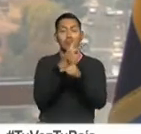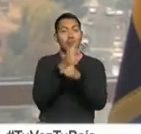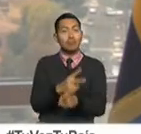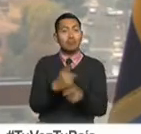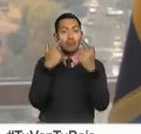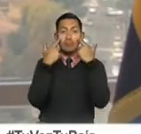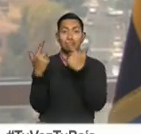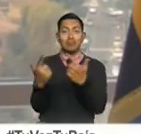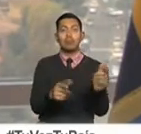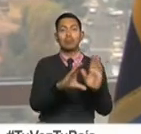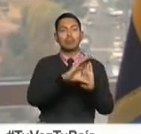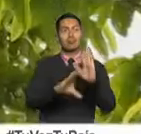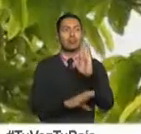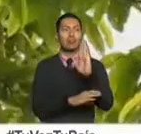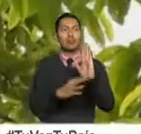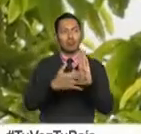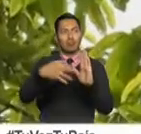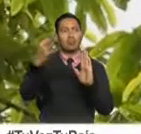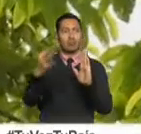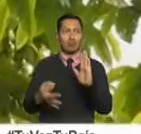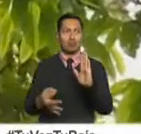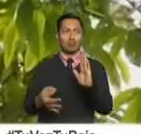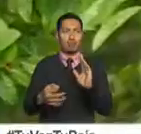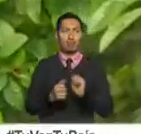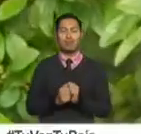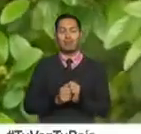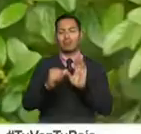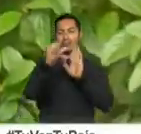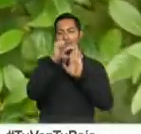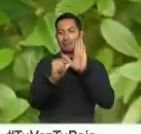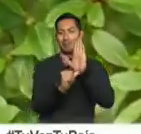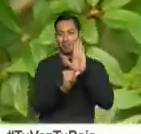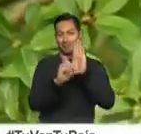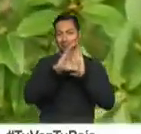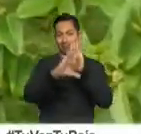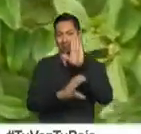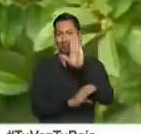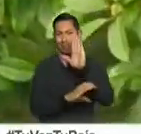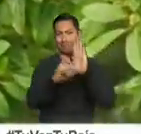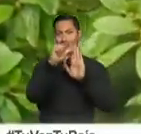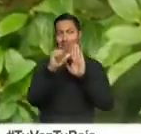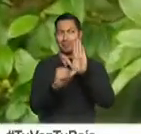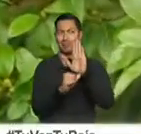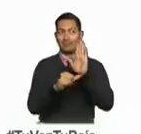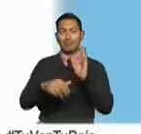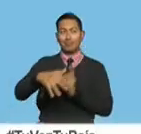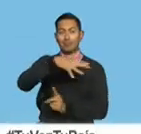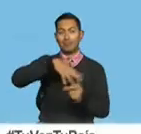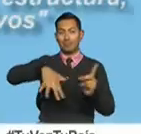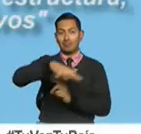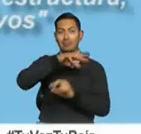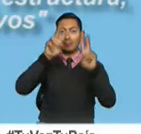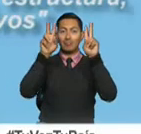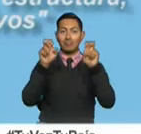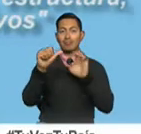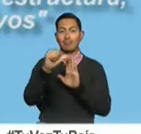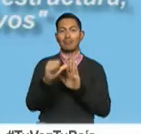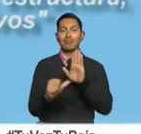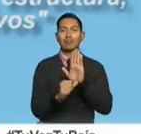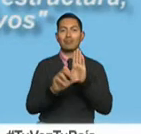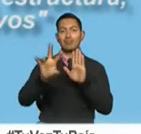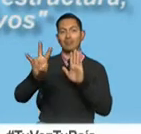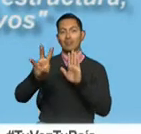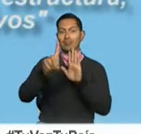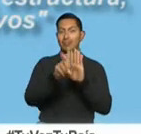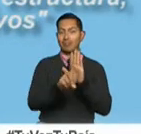Constitución se cumplan plenamente. Uno de los artículos constitucionales que hace referencia al tema ambiental es el artículo 71,